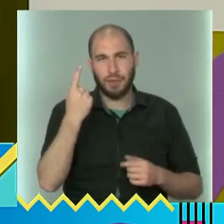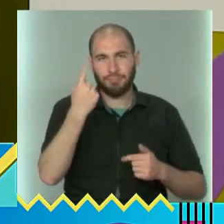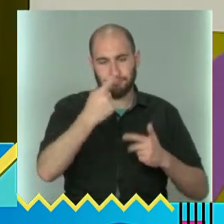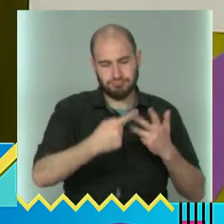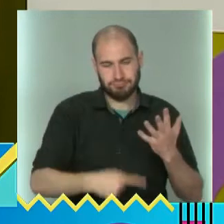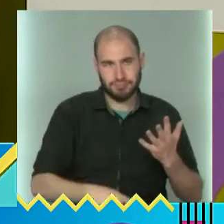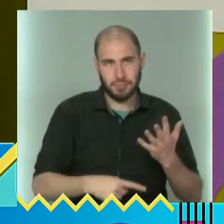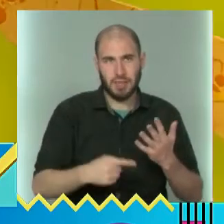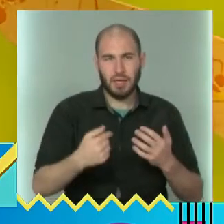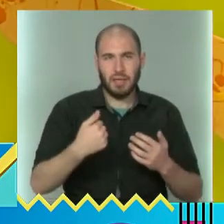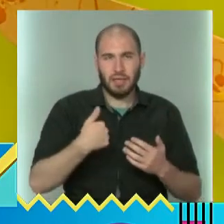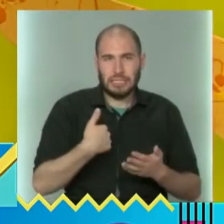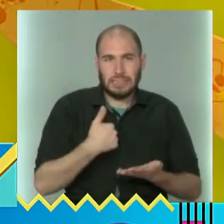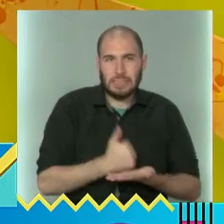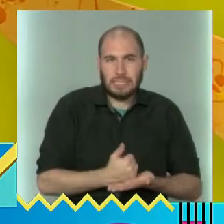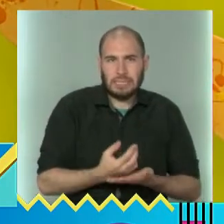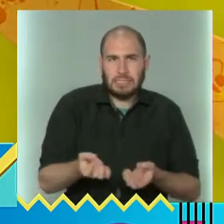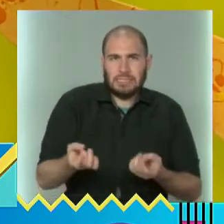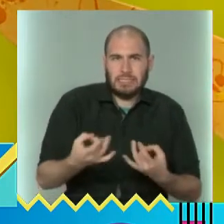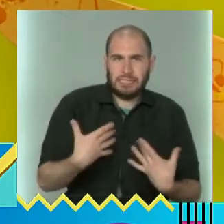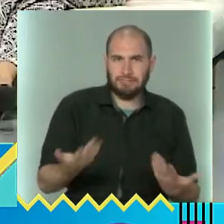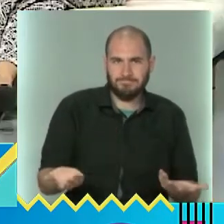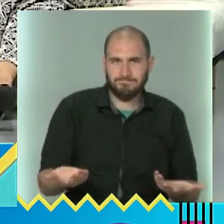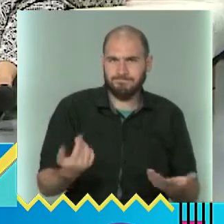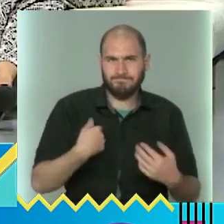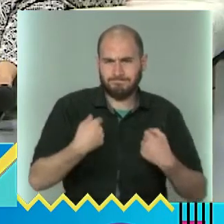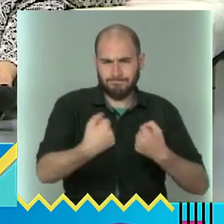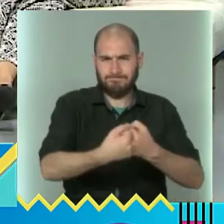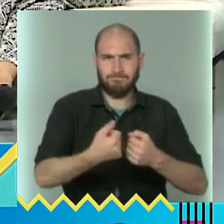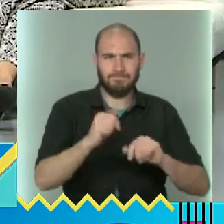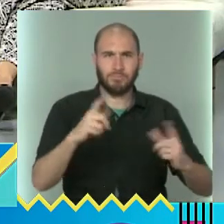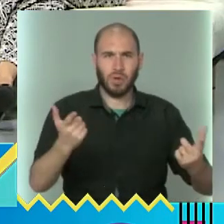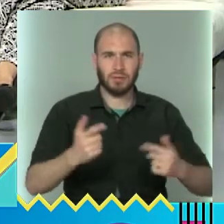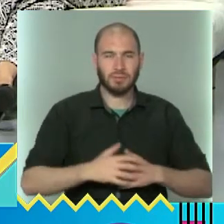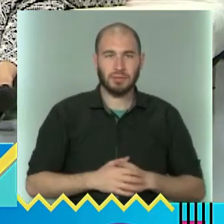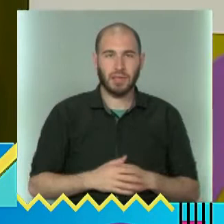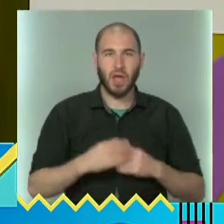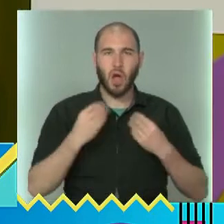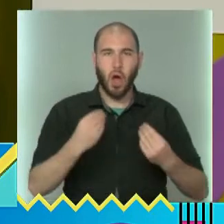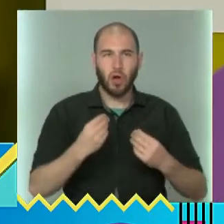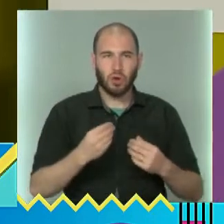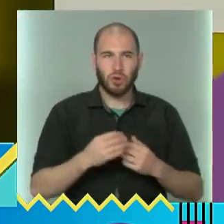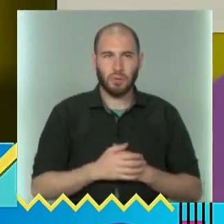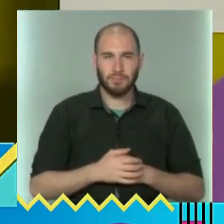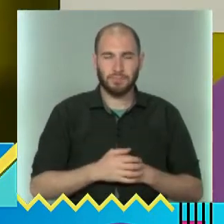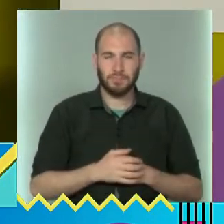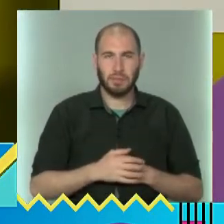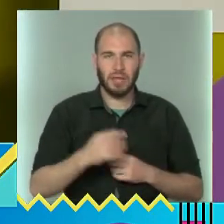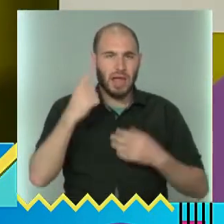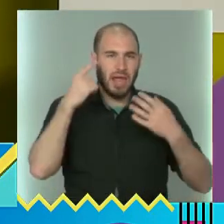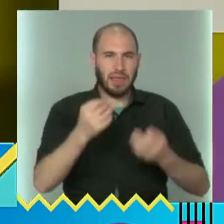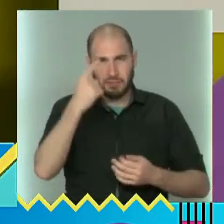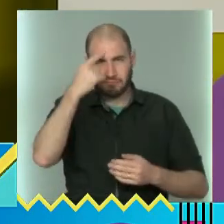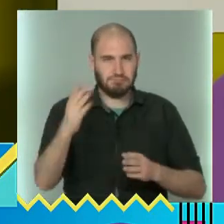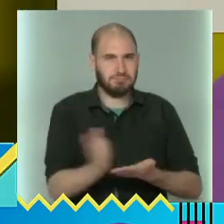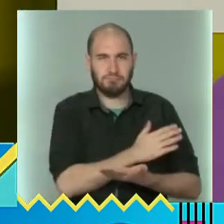sea, a mí me pone en un lugar de cuestionamiento, de decir, bueno, yo no coincido con esta persona. ¿cómo se puede correr el juicio de